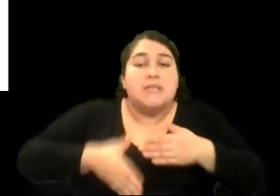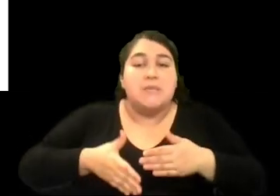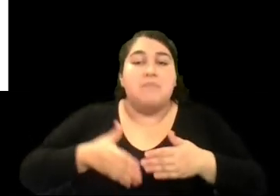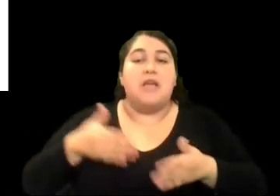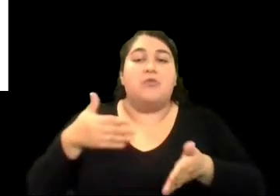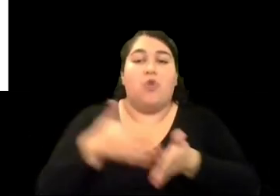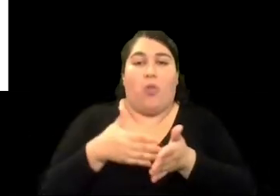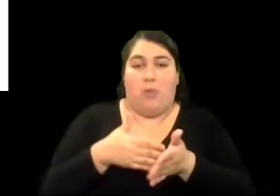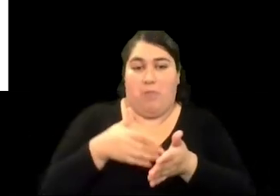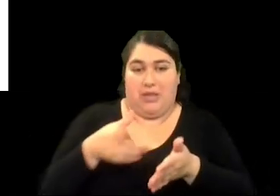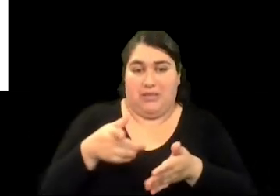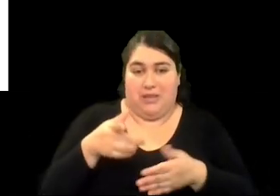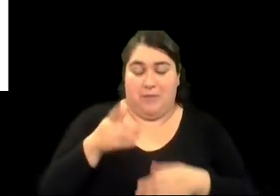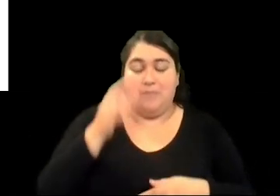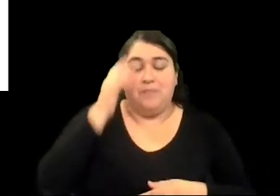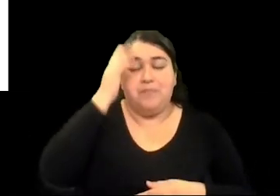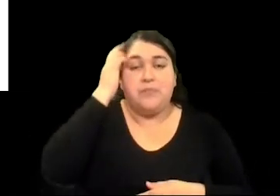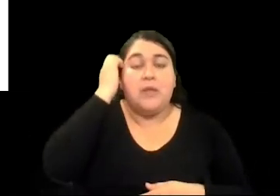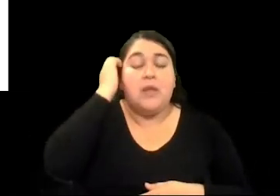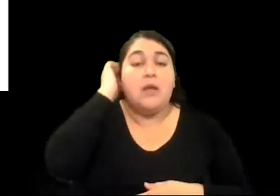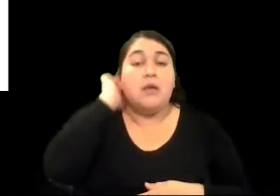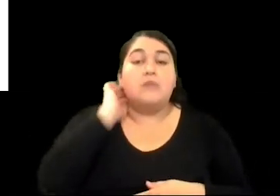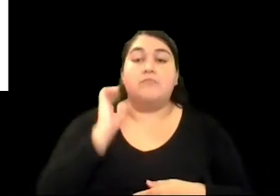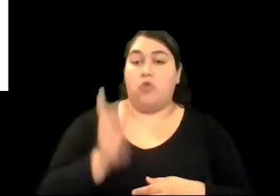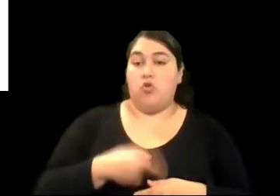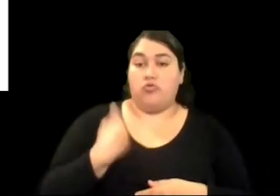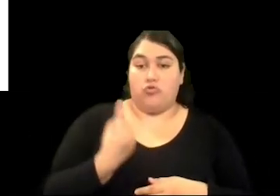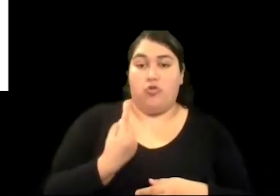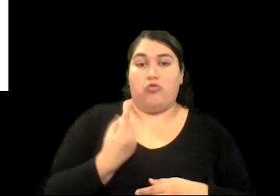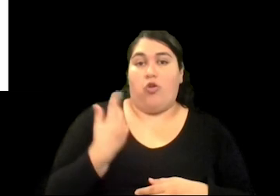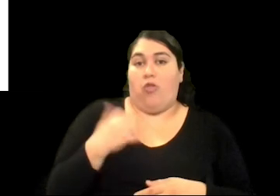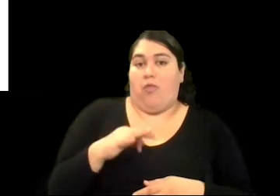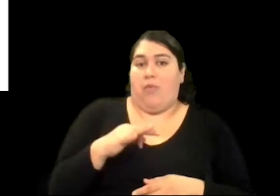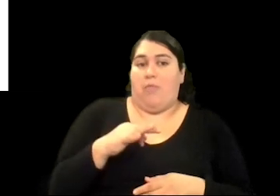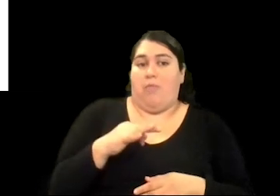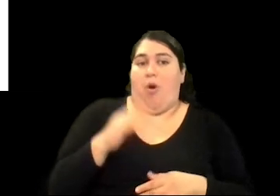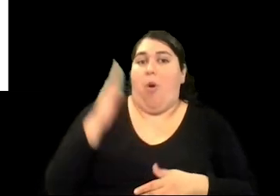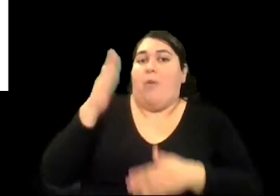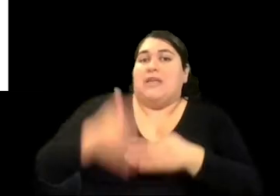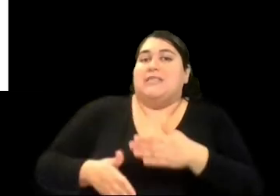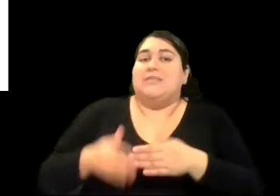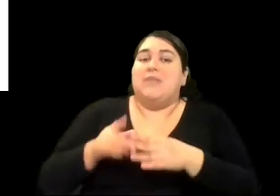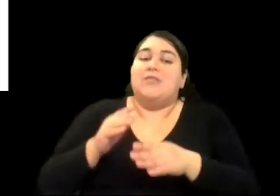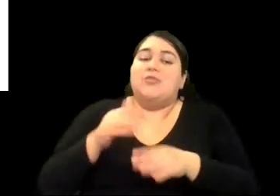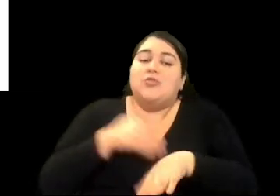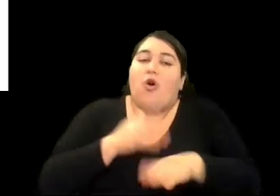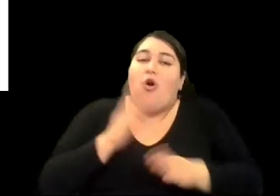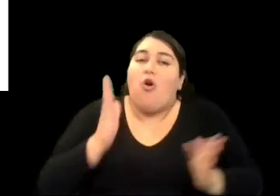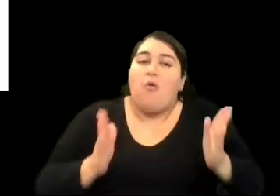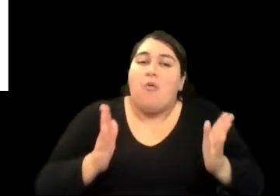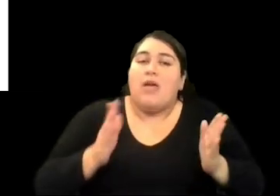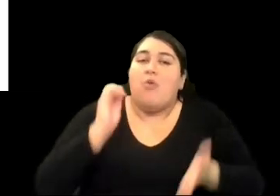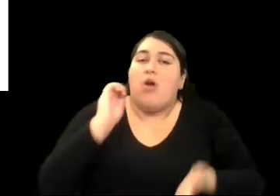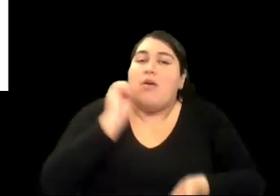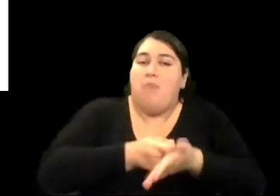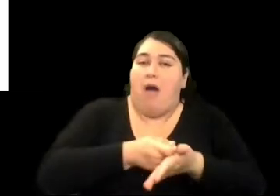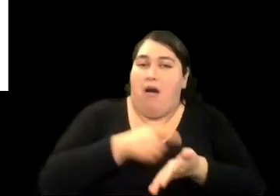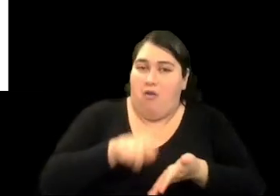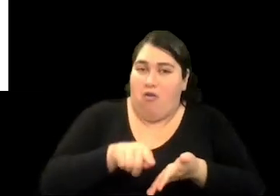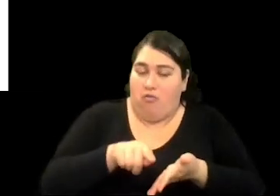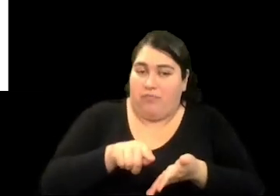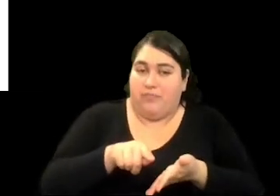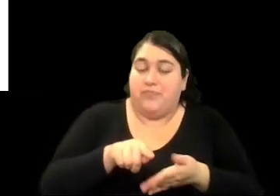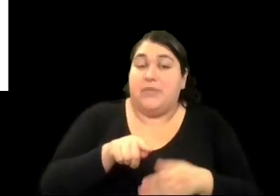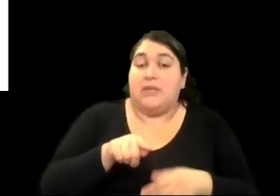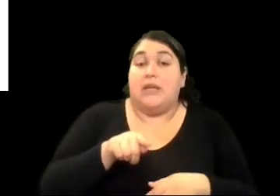después. O sea que nosotros tenemos que tomar el vencimiento de la obligación, del pago de la obligación. En ese caso